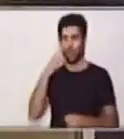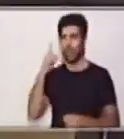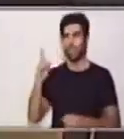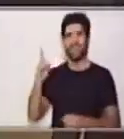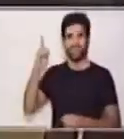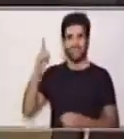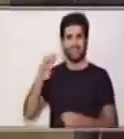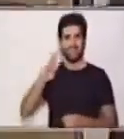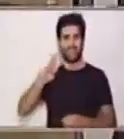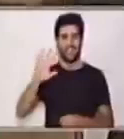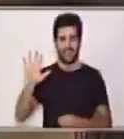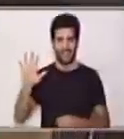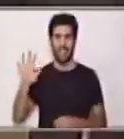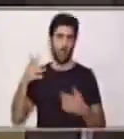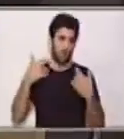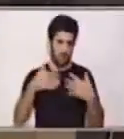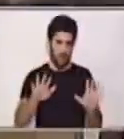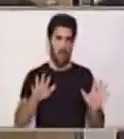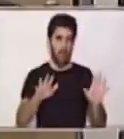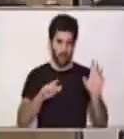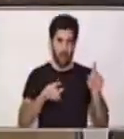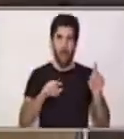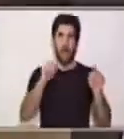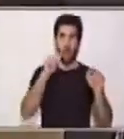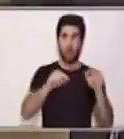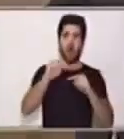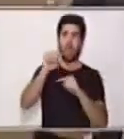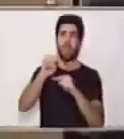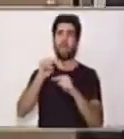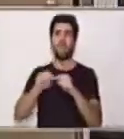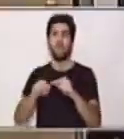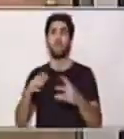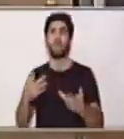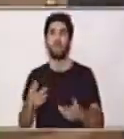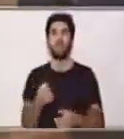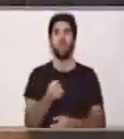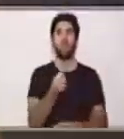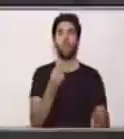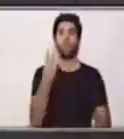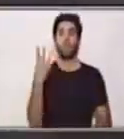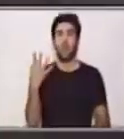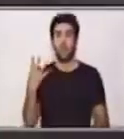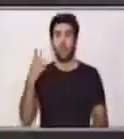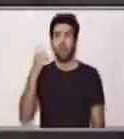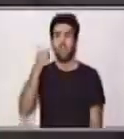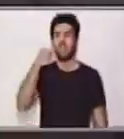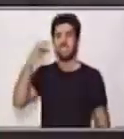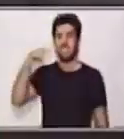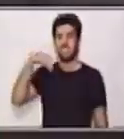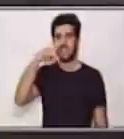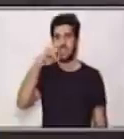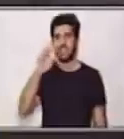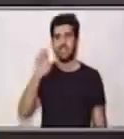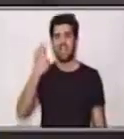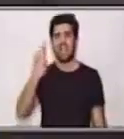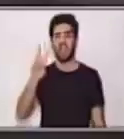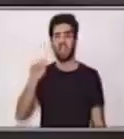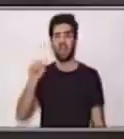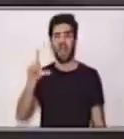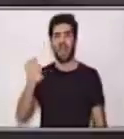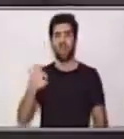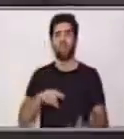intervalos. El rango lo calculamos mediante esta operación. Sabemos que es 35.